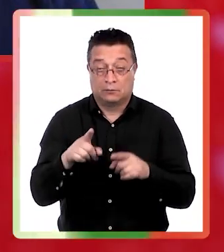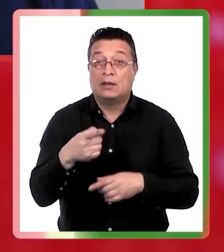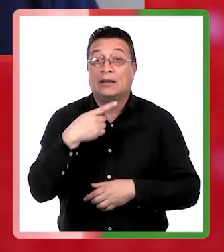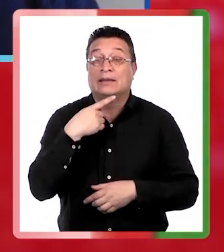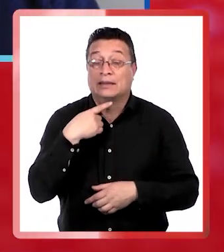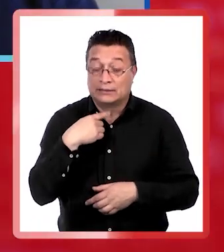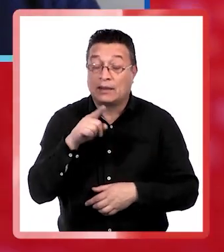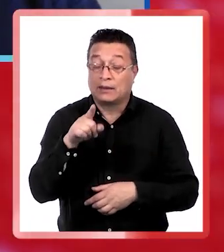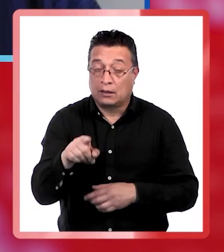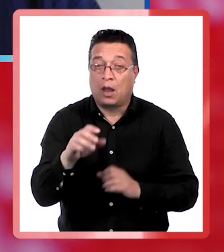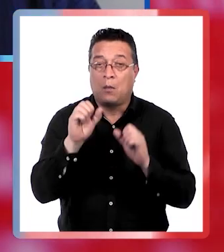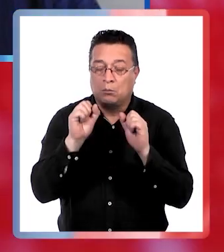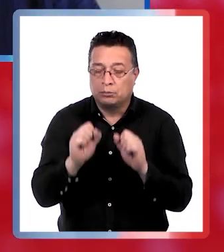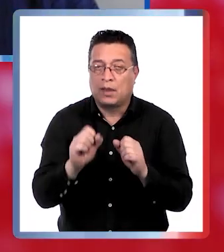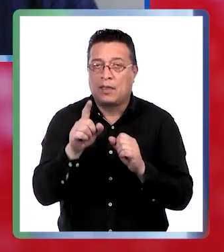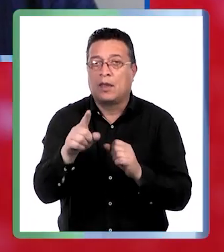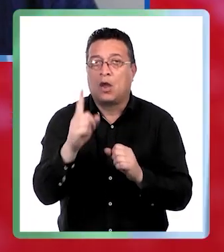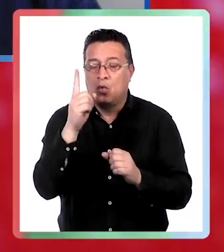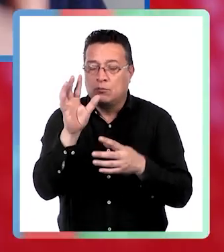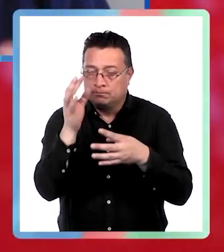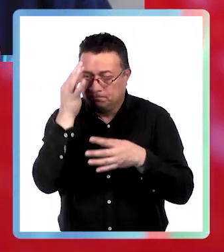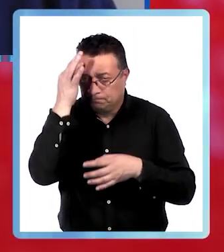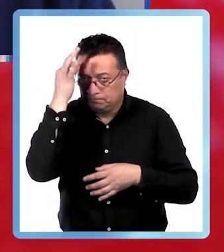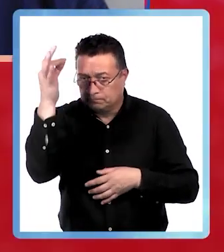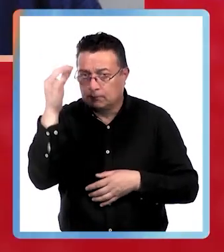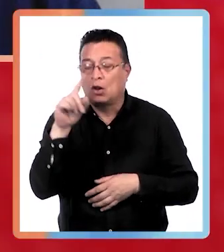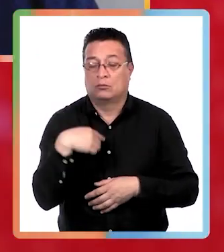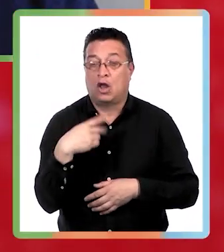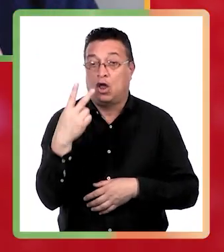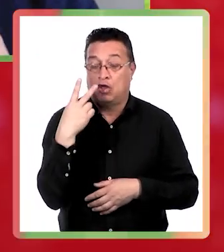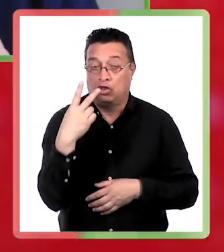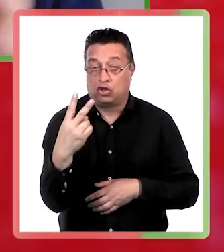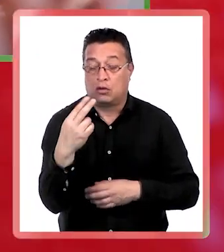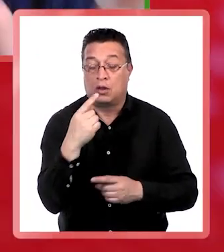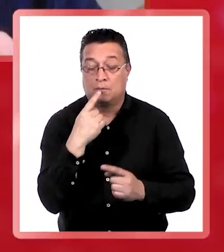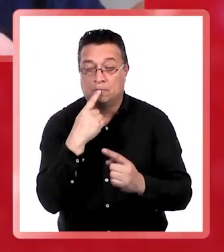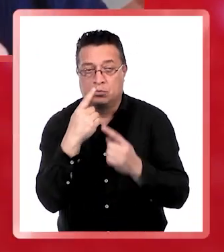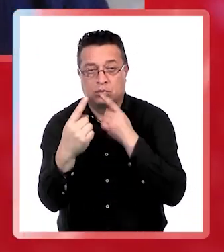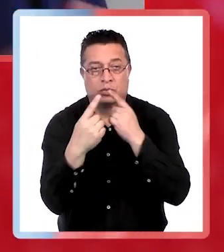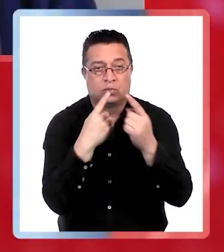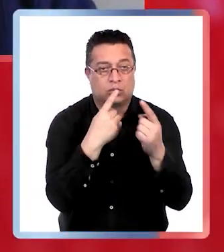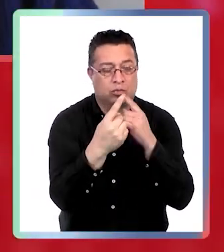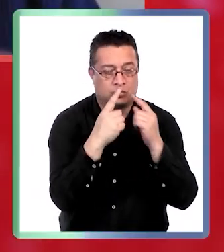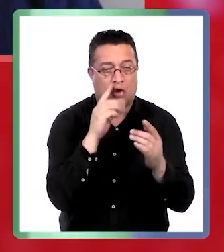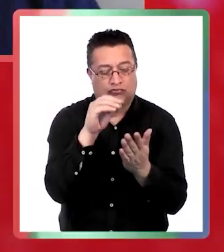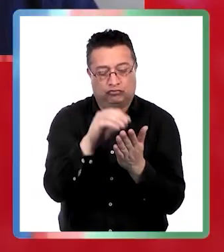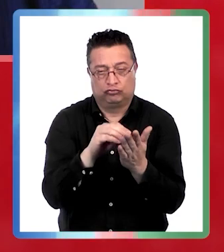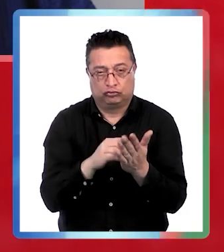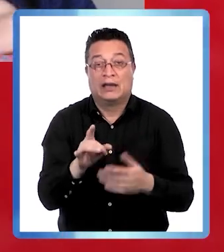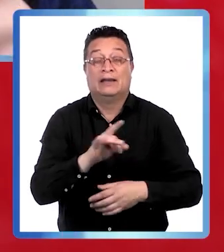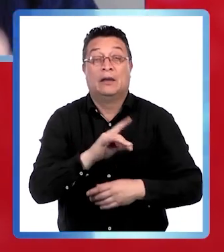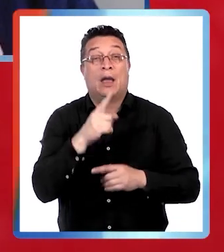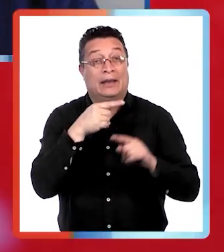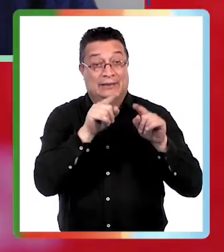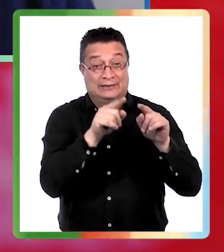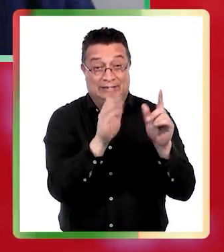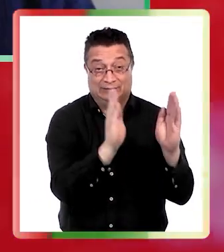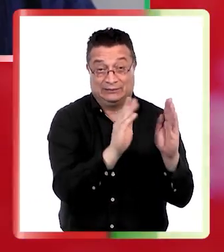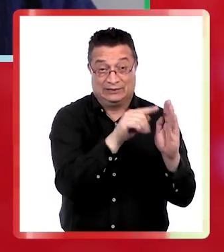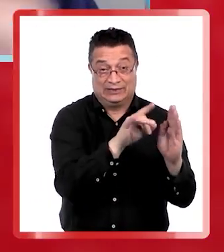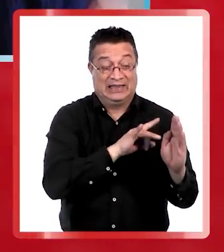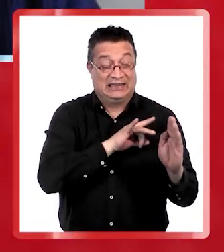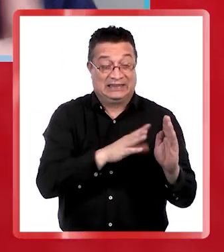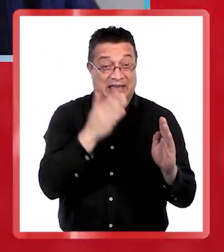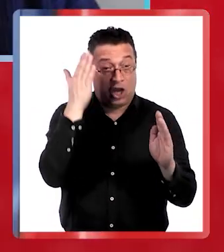Ahí es súper interesante quizás hacer una salvedad. Nosotros hacemos dos tipos de encuesta y ahí te aporto los datos, pero Chile no